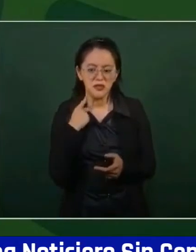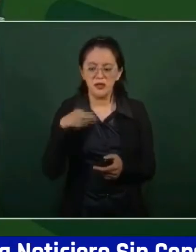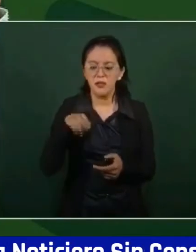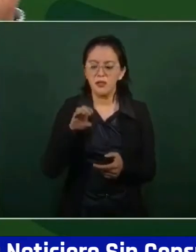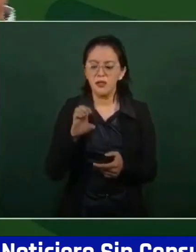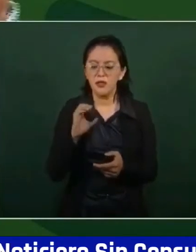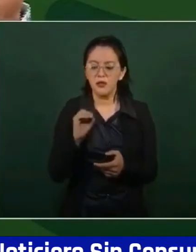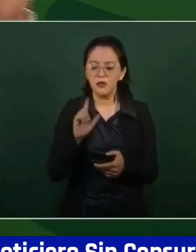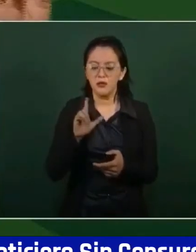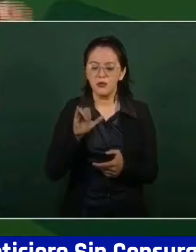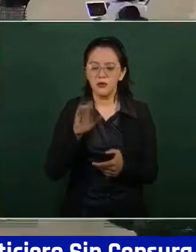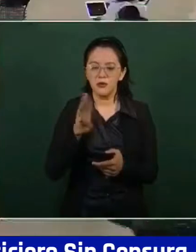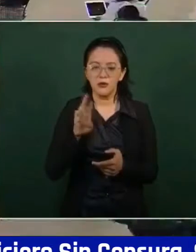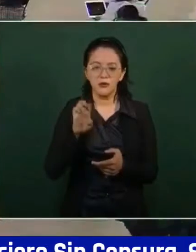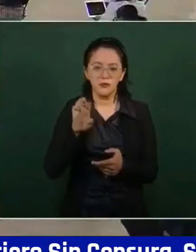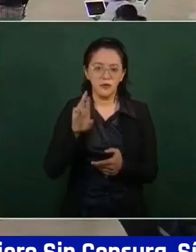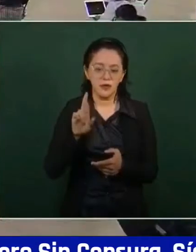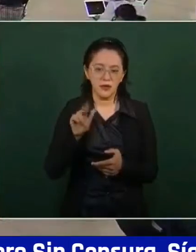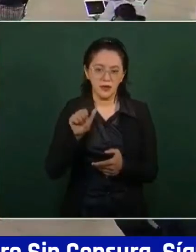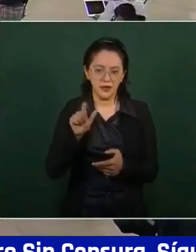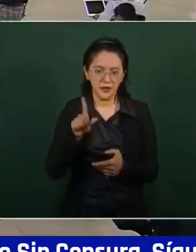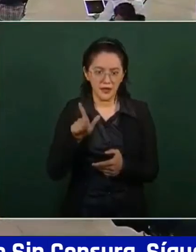orientada a privatizar,